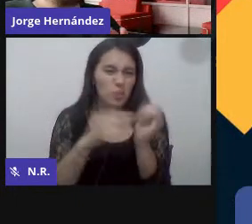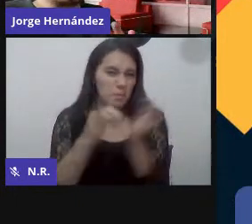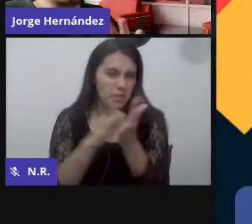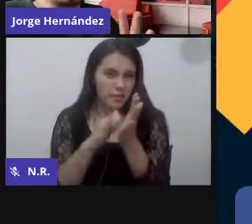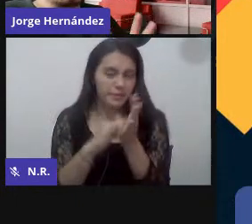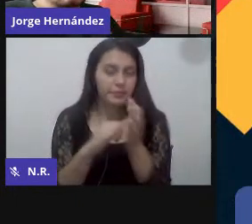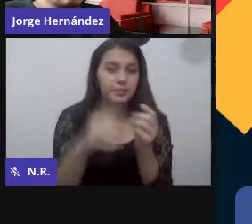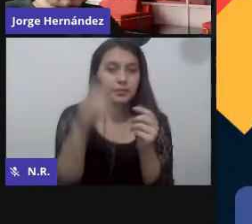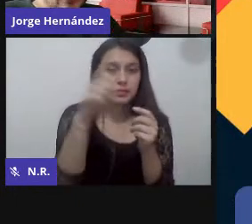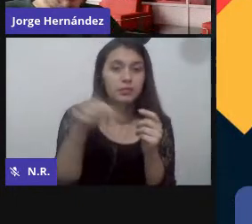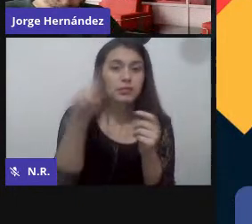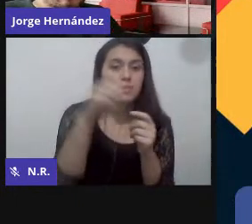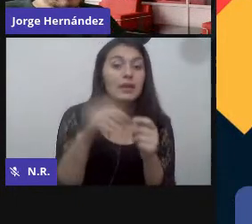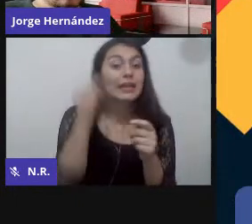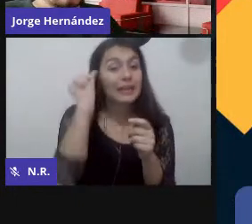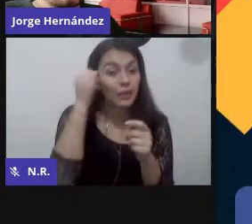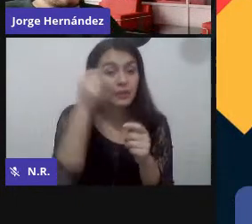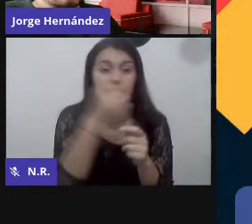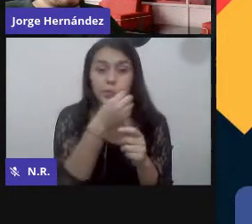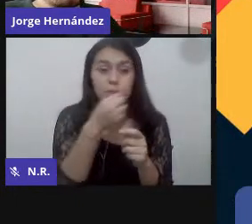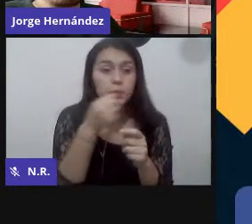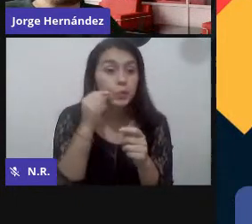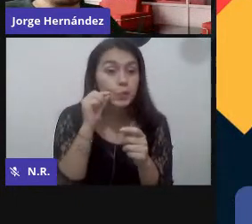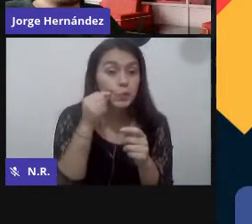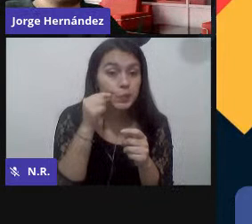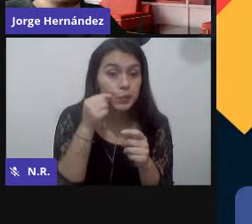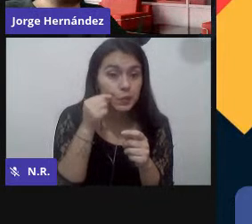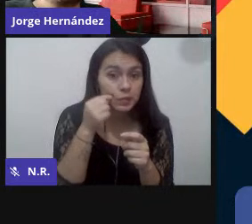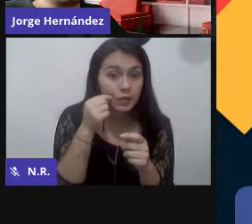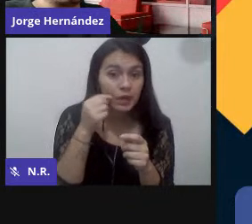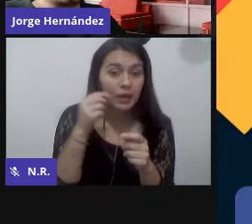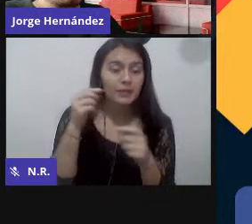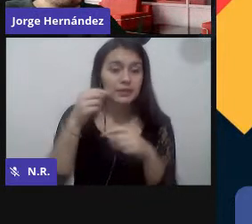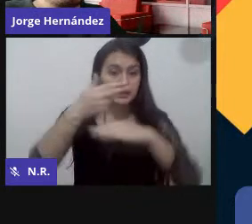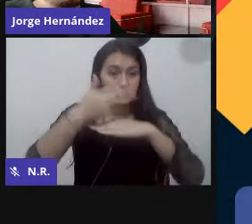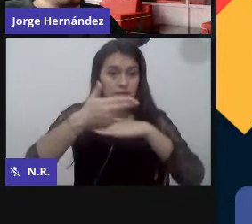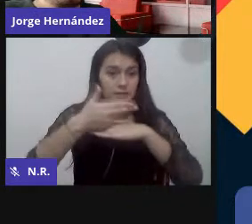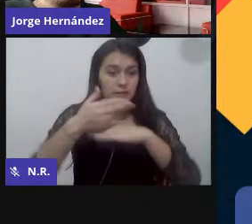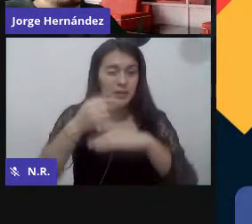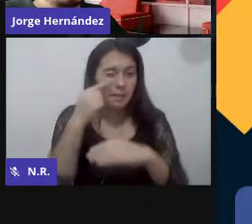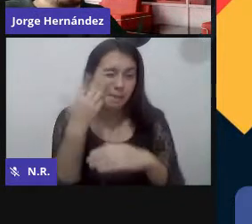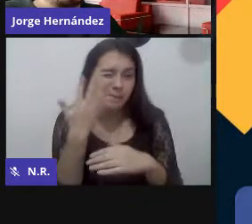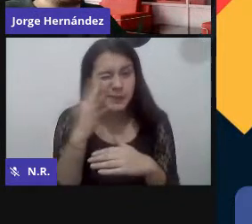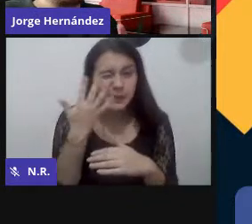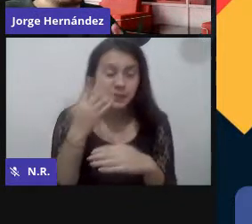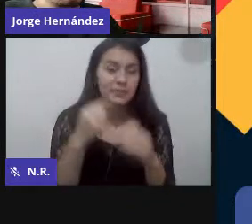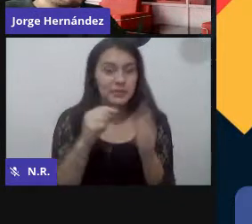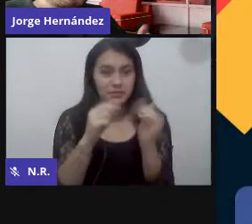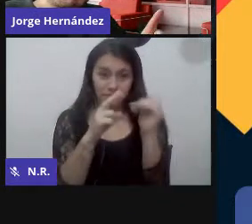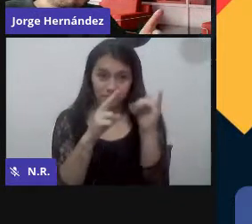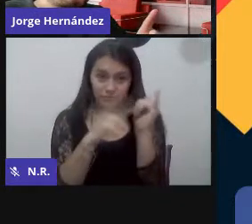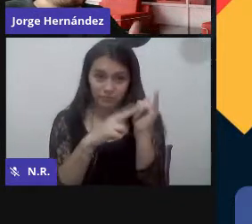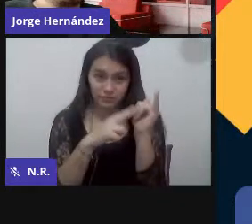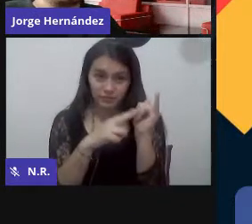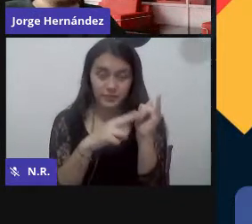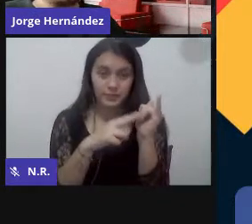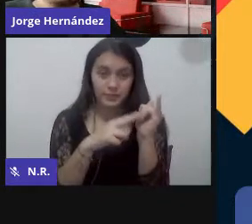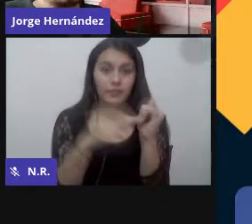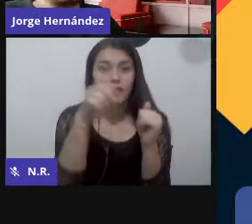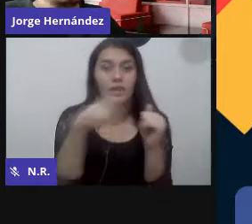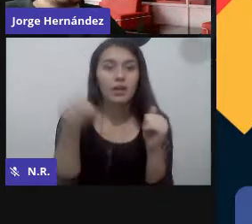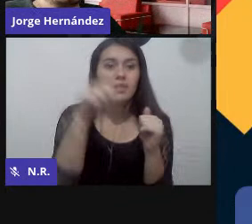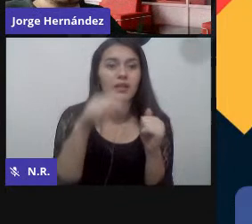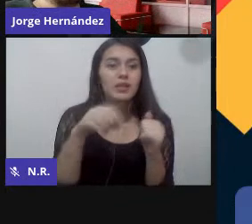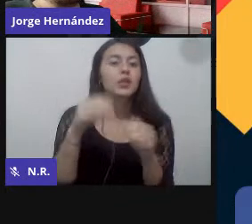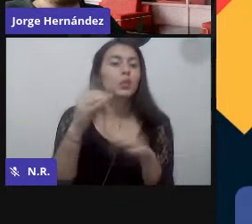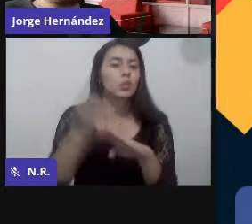Tenemos usar claves de stream, que es lo que muy similar a YouTube, y de igual forma funciona con